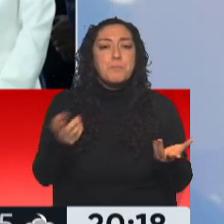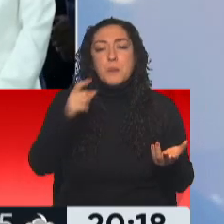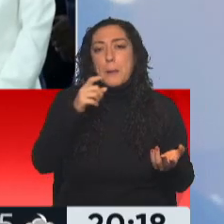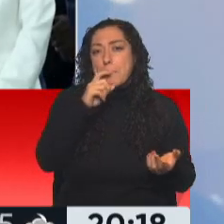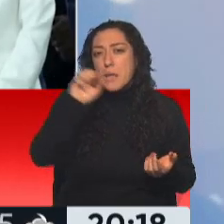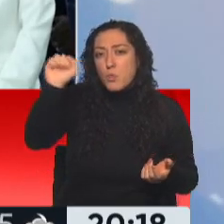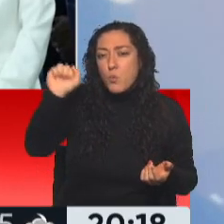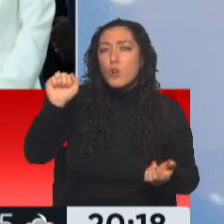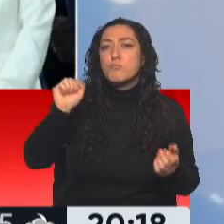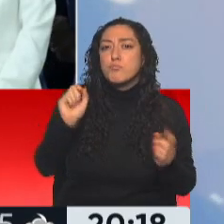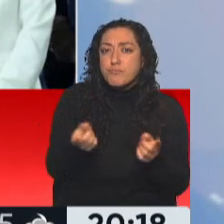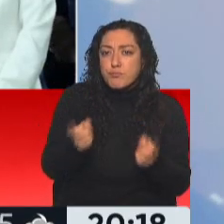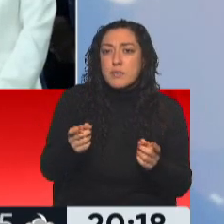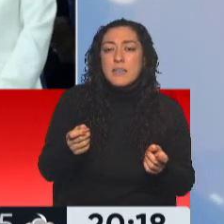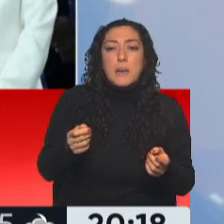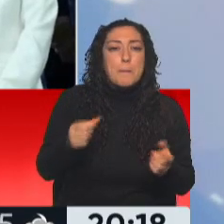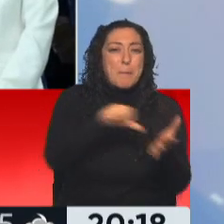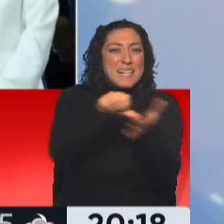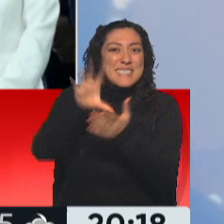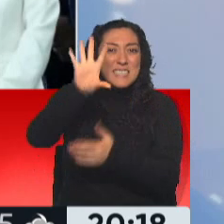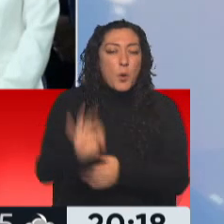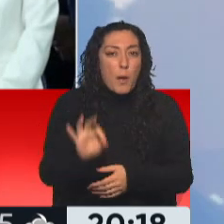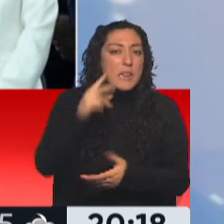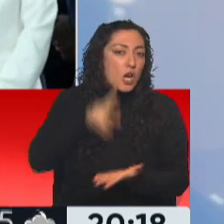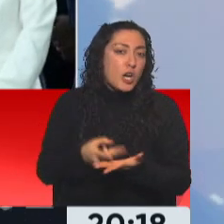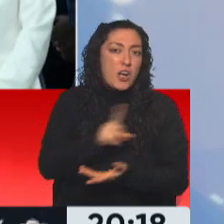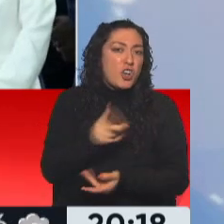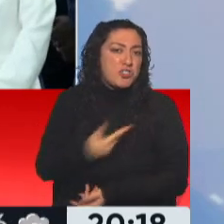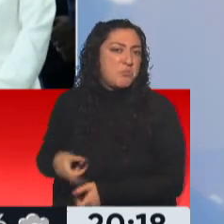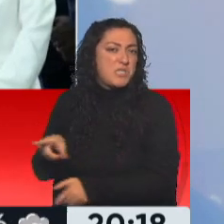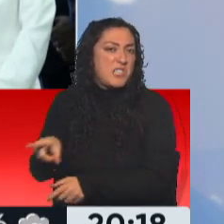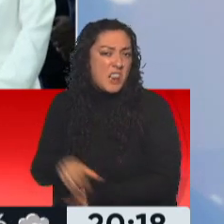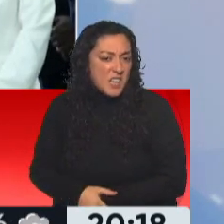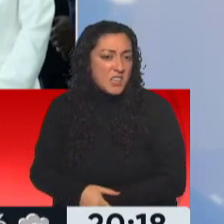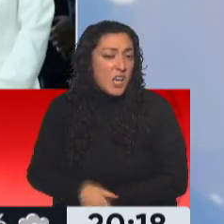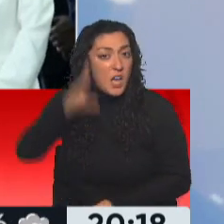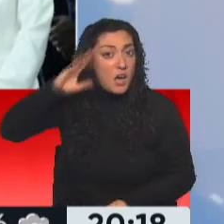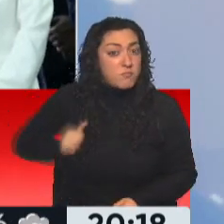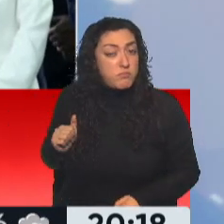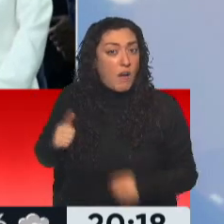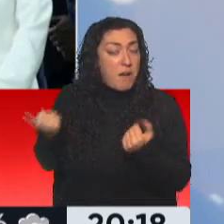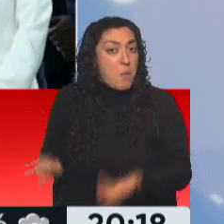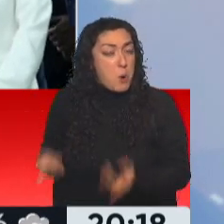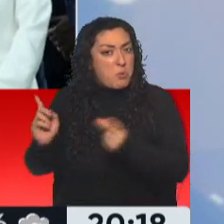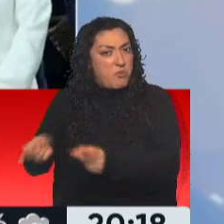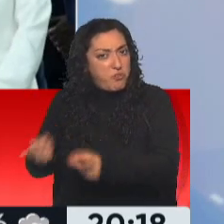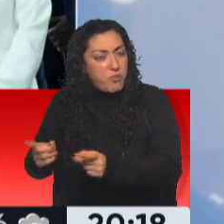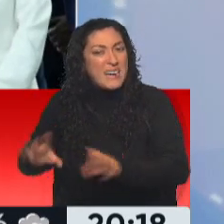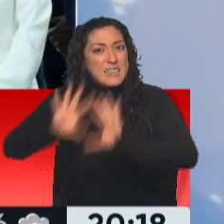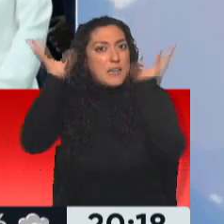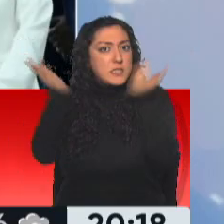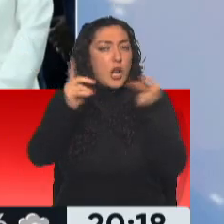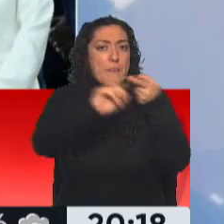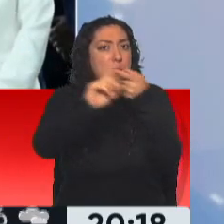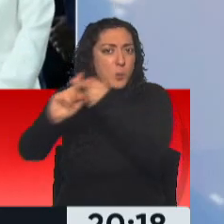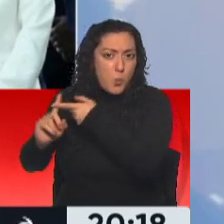incluso 50 países no lo reconocieron como mandatario, digamos, y que sigue teniendo las Fuerzas Armadas de su lado, y en el vínculo internacional mucho se